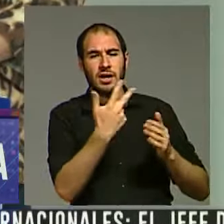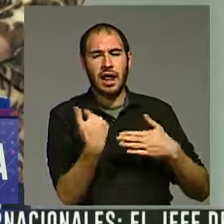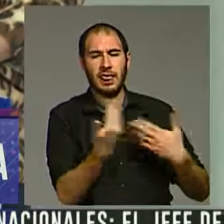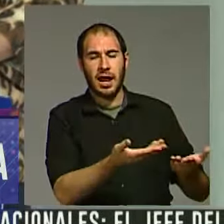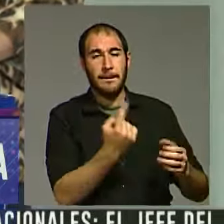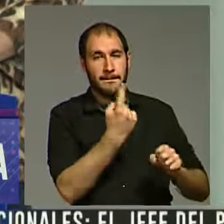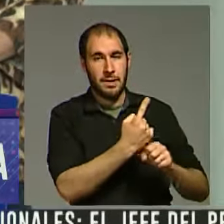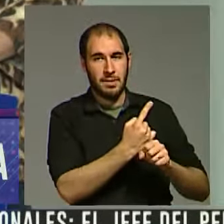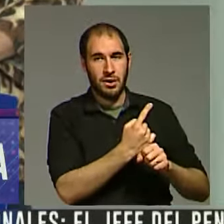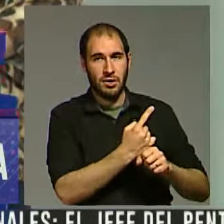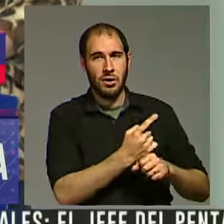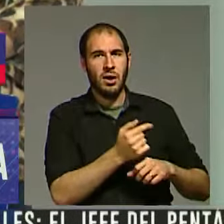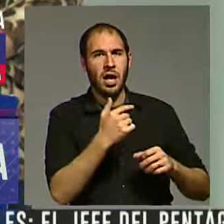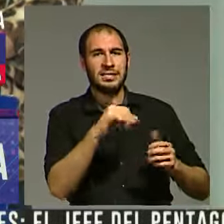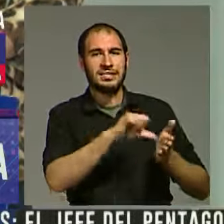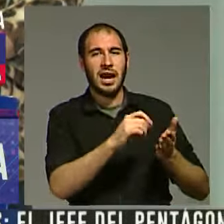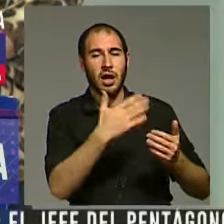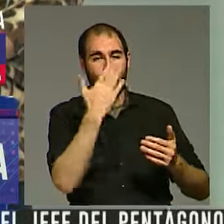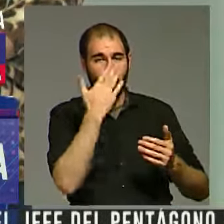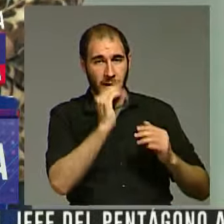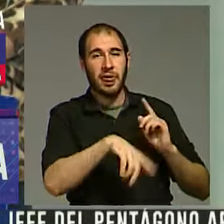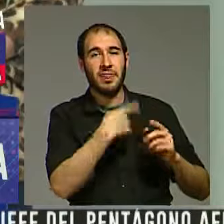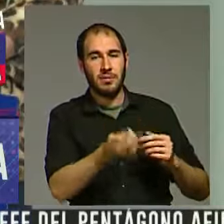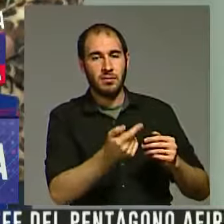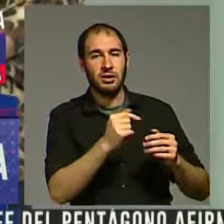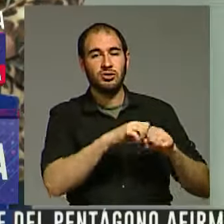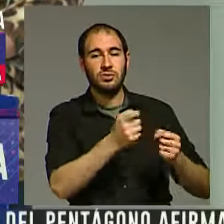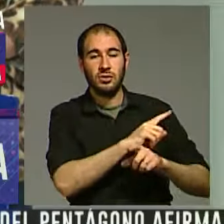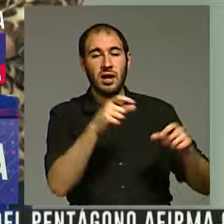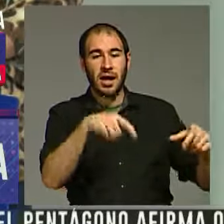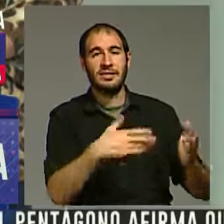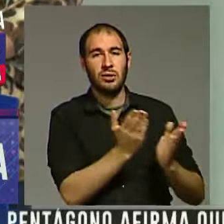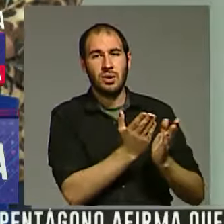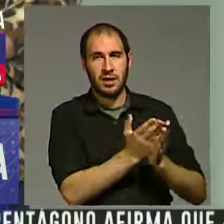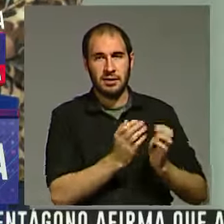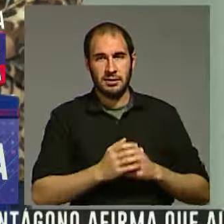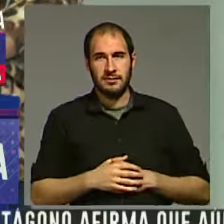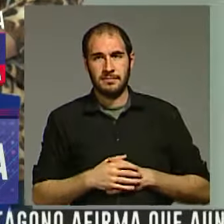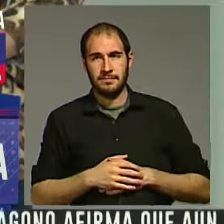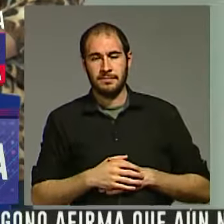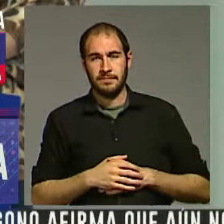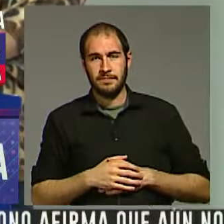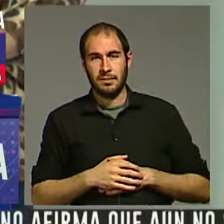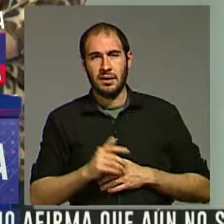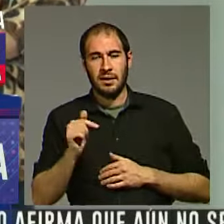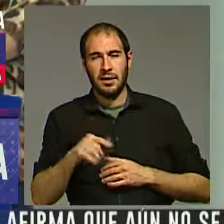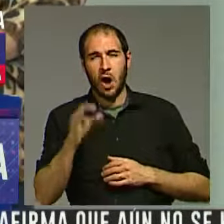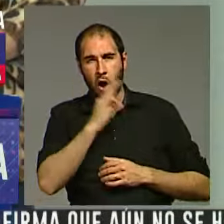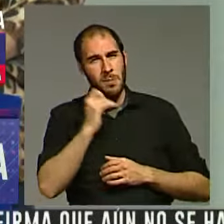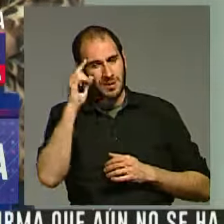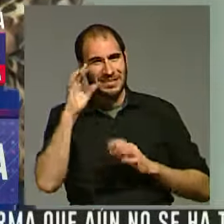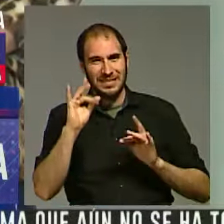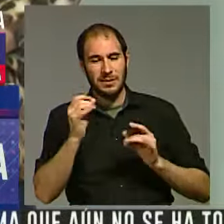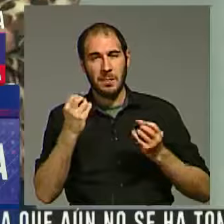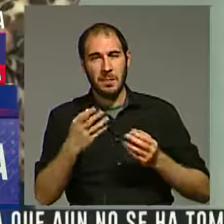otorgados, primero para Central Córdoba y luego hablar sobre la no suspensión de la cancha de Estudiantes. Mira, es difícil opinar